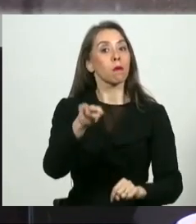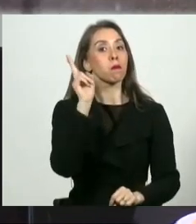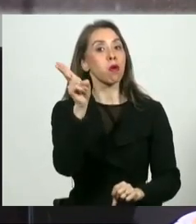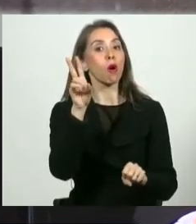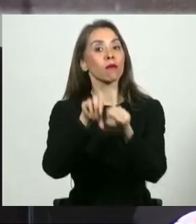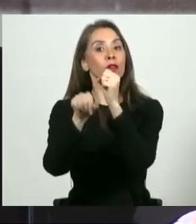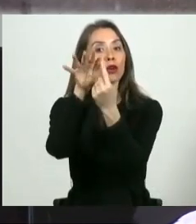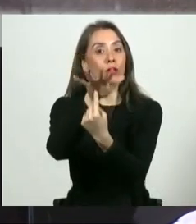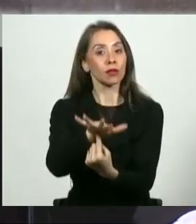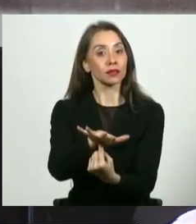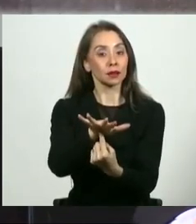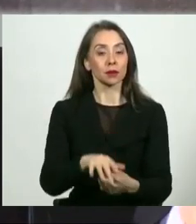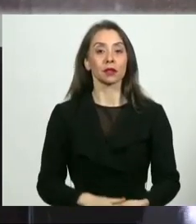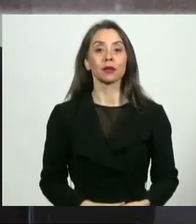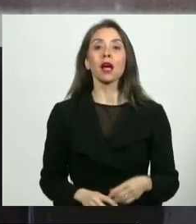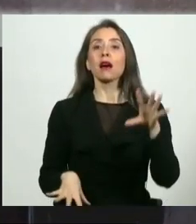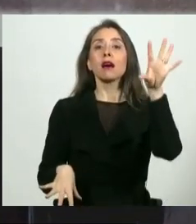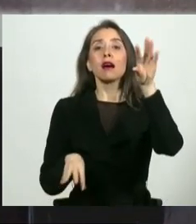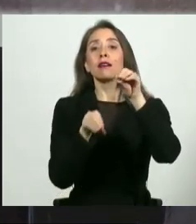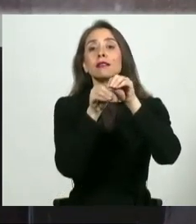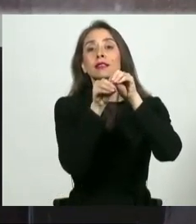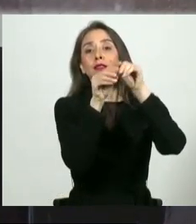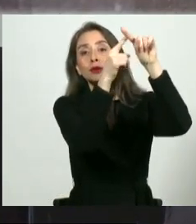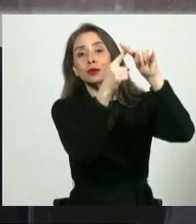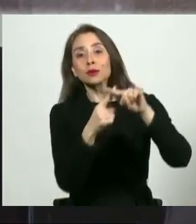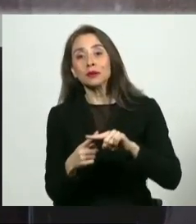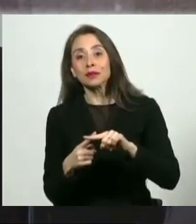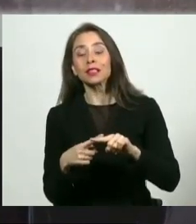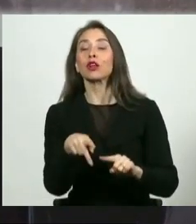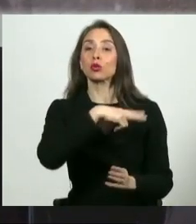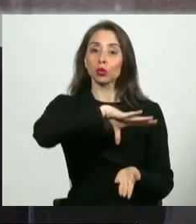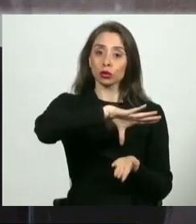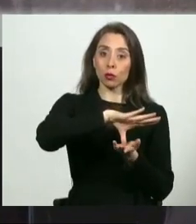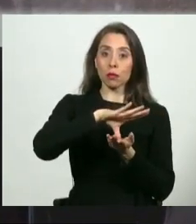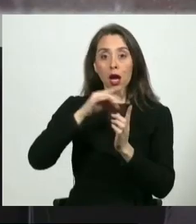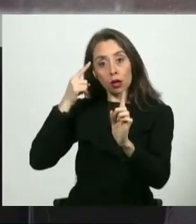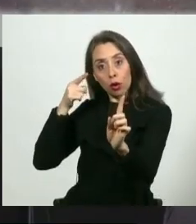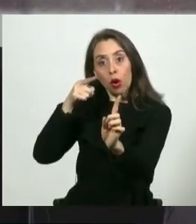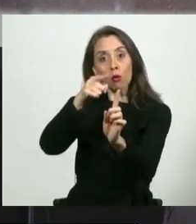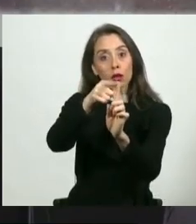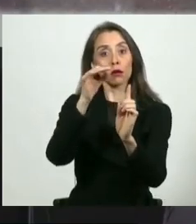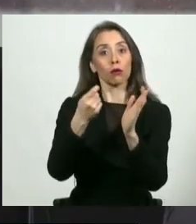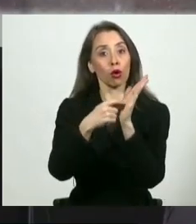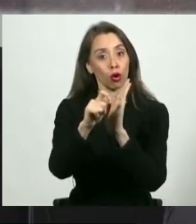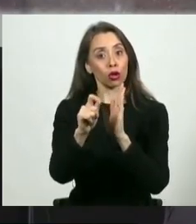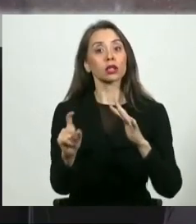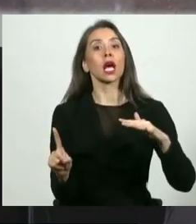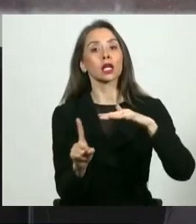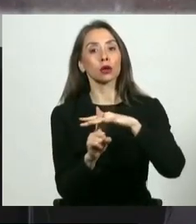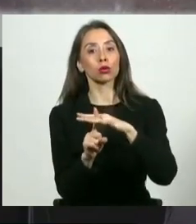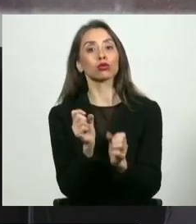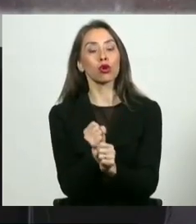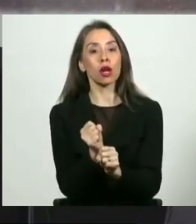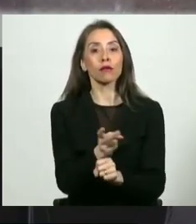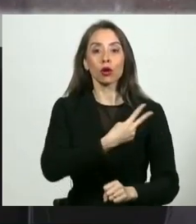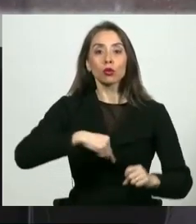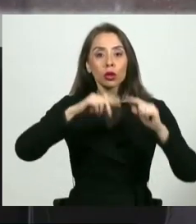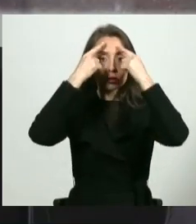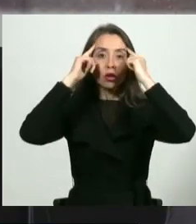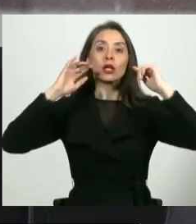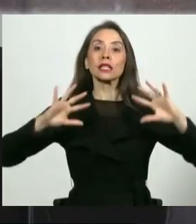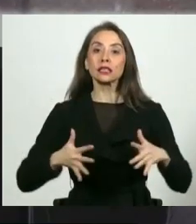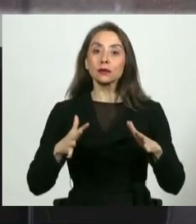discriminar. En suma, no cabe duda que nuestro país va en la dirección correcta en materia de inclusión laboral y que nuestros esfuerzos van